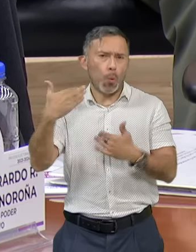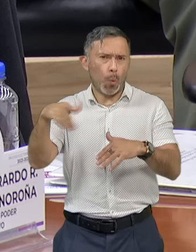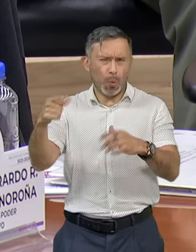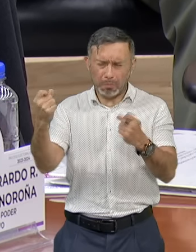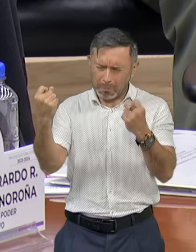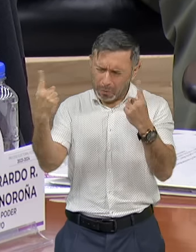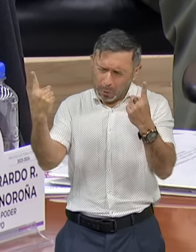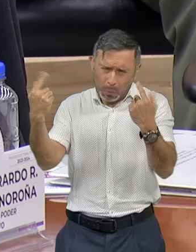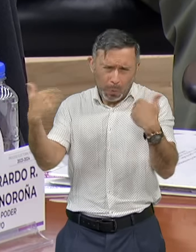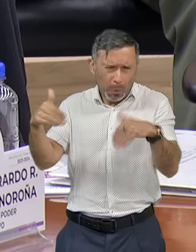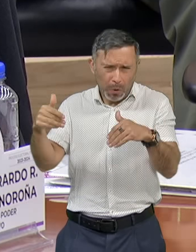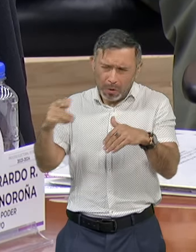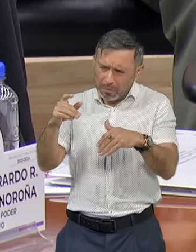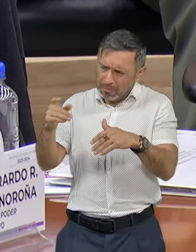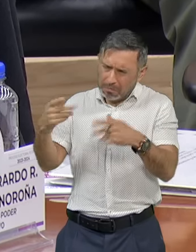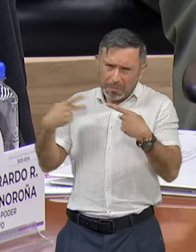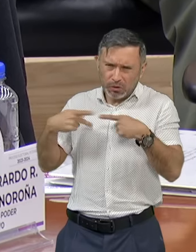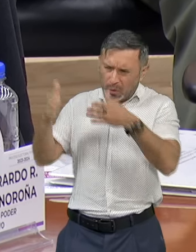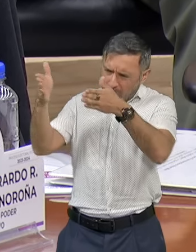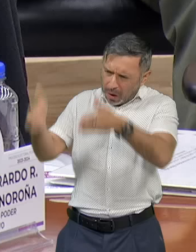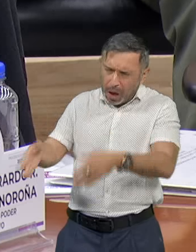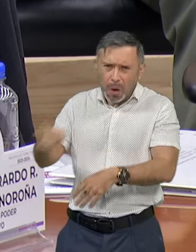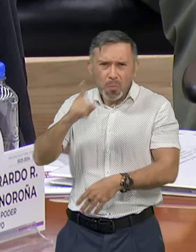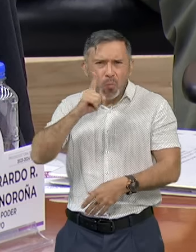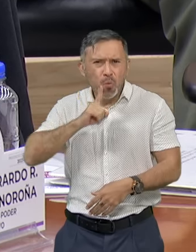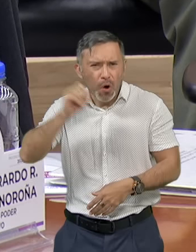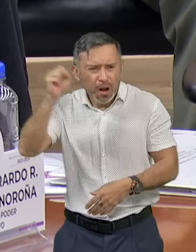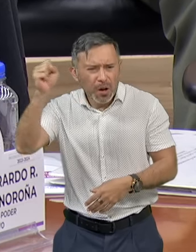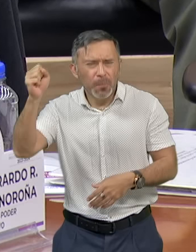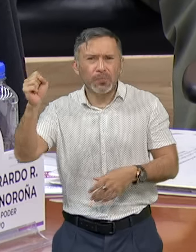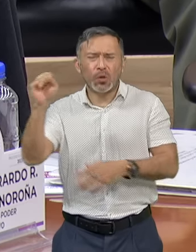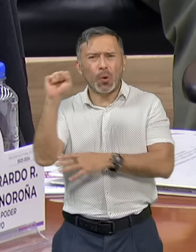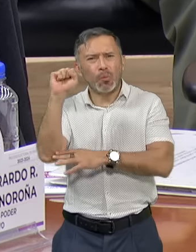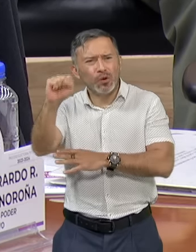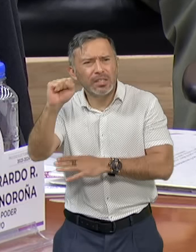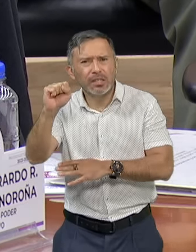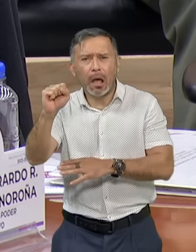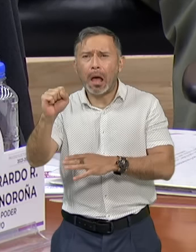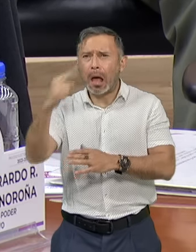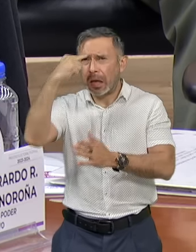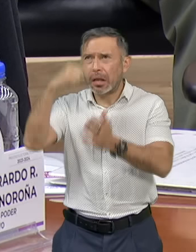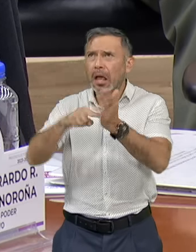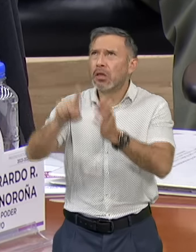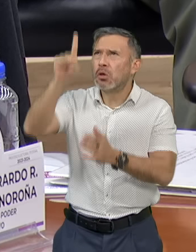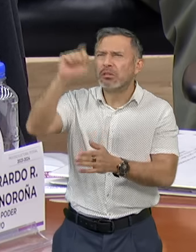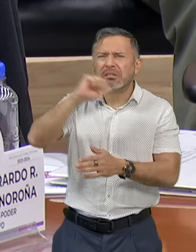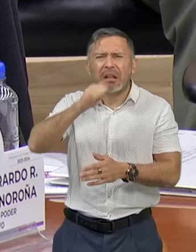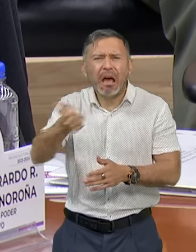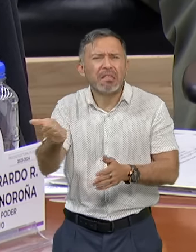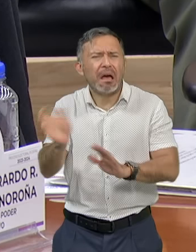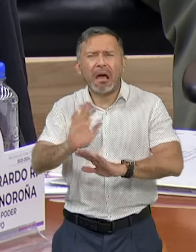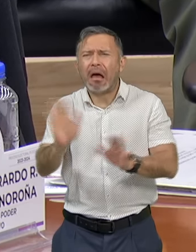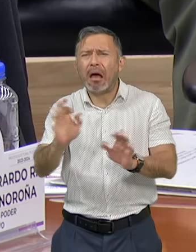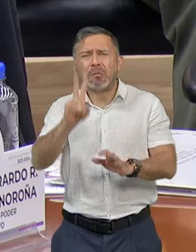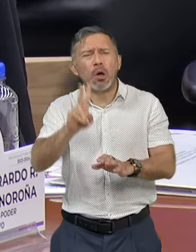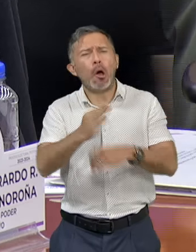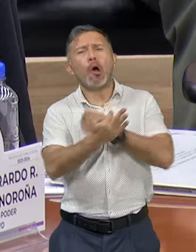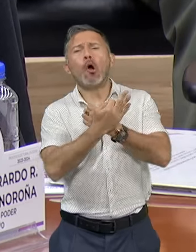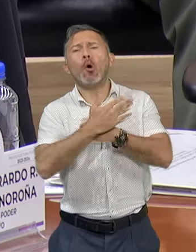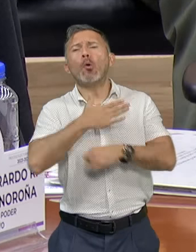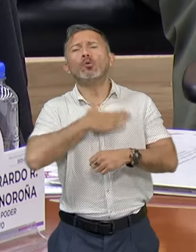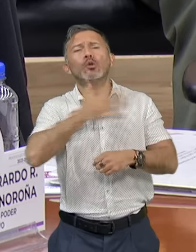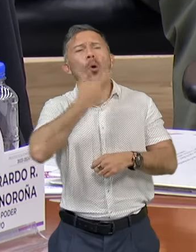humano mujer comunista atea consecuente extraordinaria nunca pidió ninguna paridad en nada te